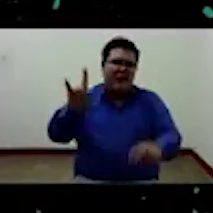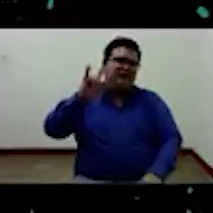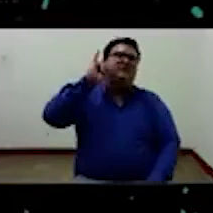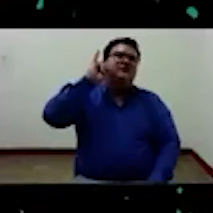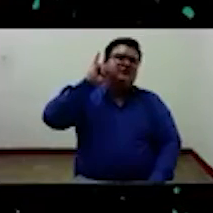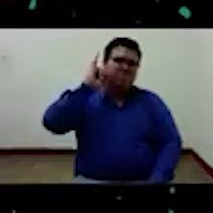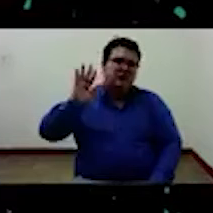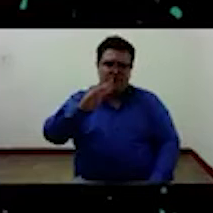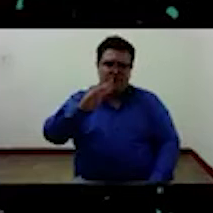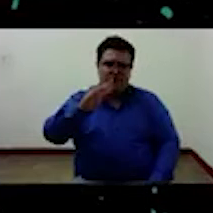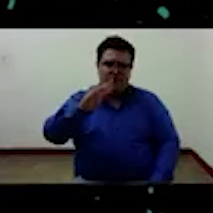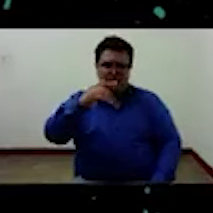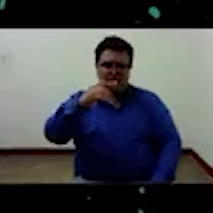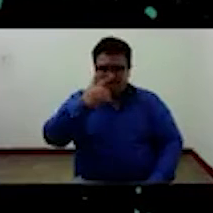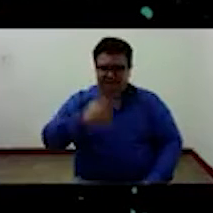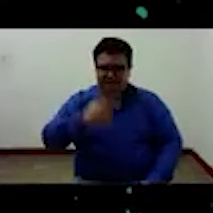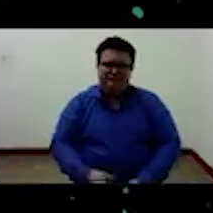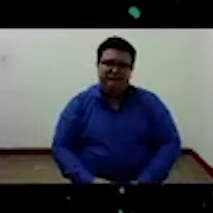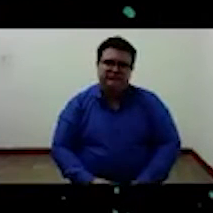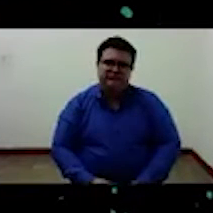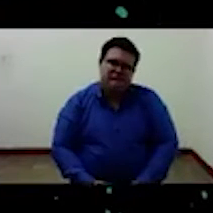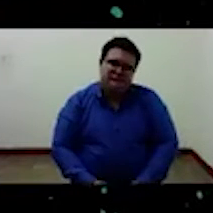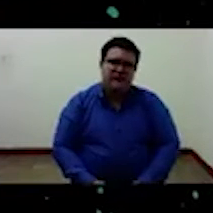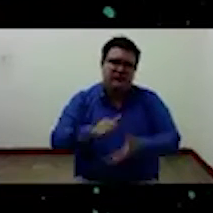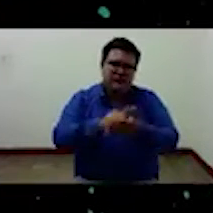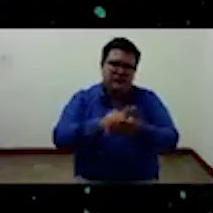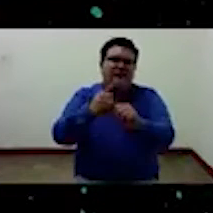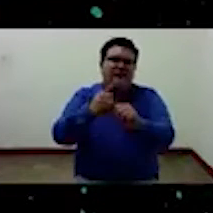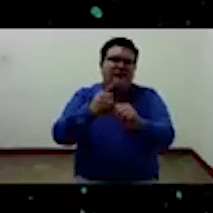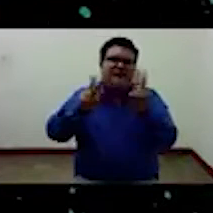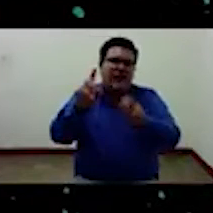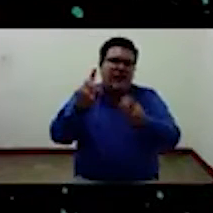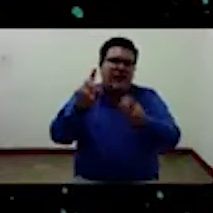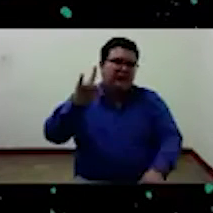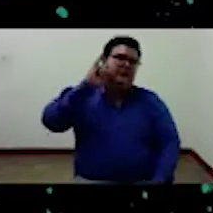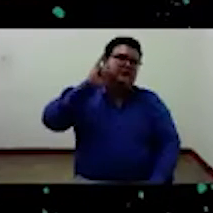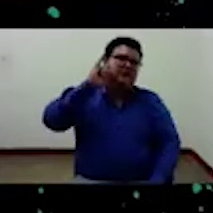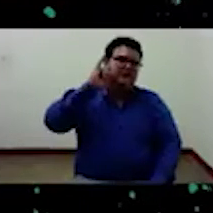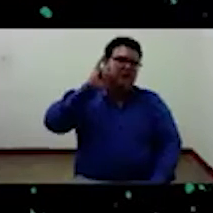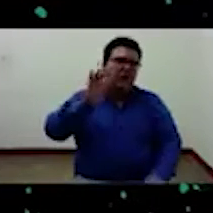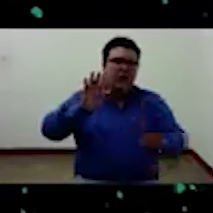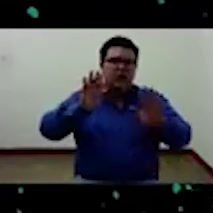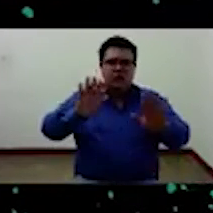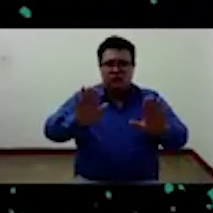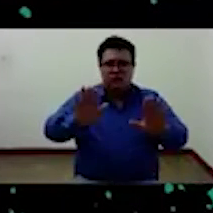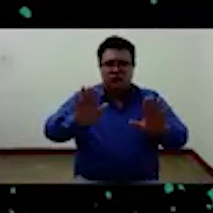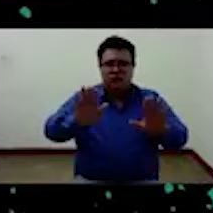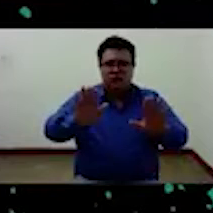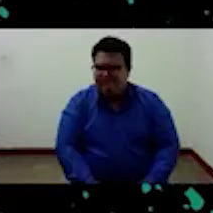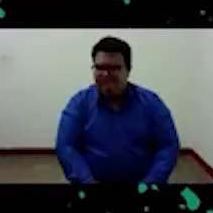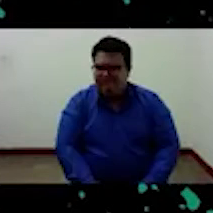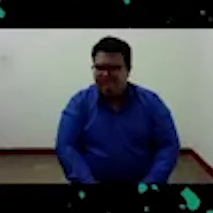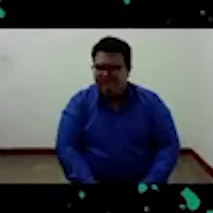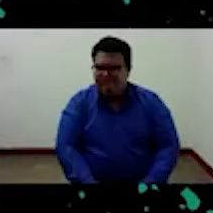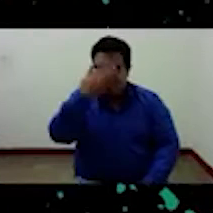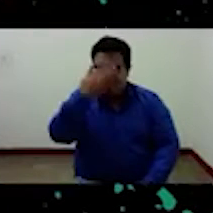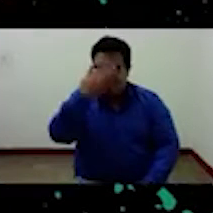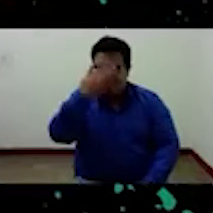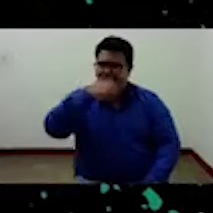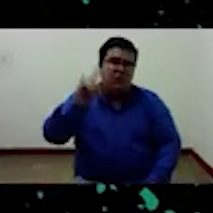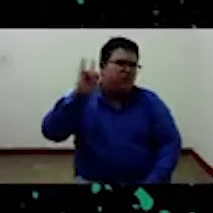el enunciado de la charla es sobre la escucha en general. Y claro, la escucha tiene muchas e